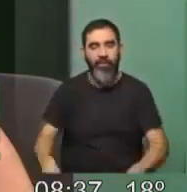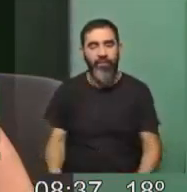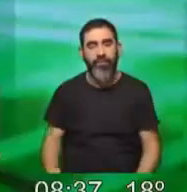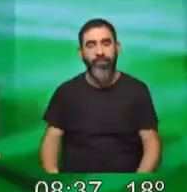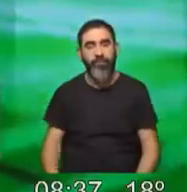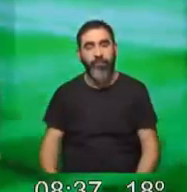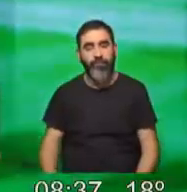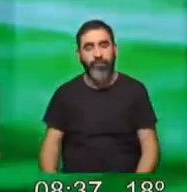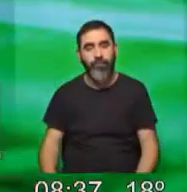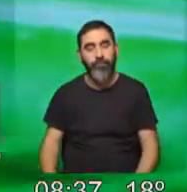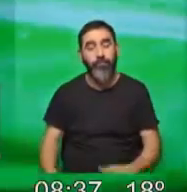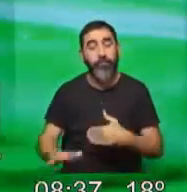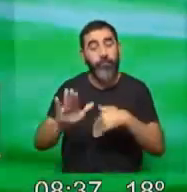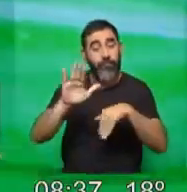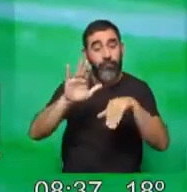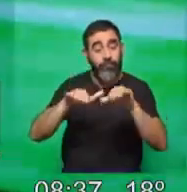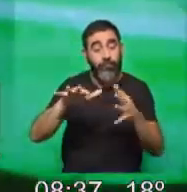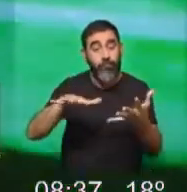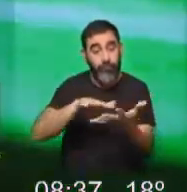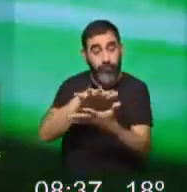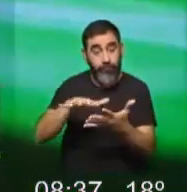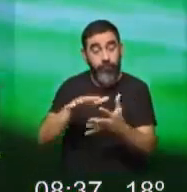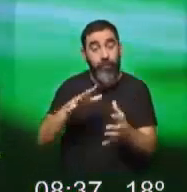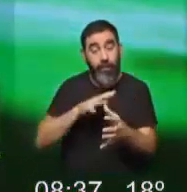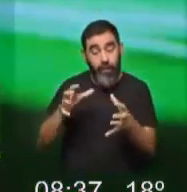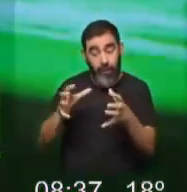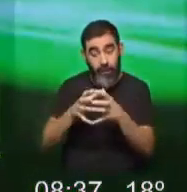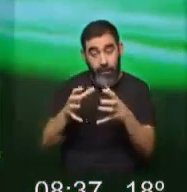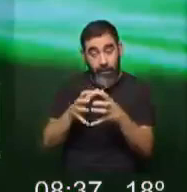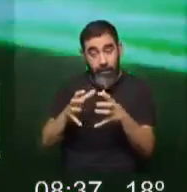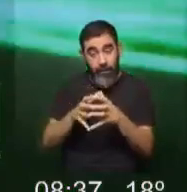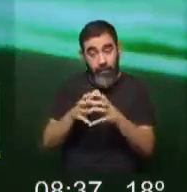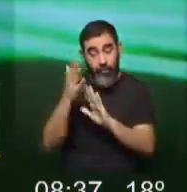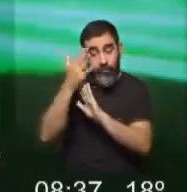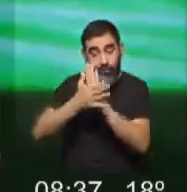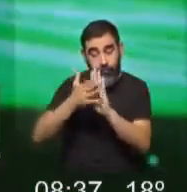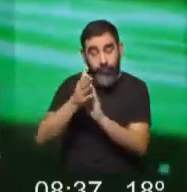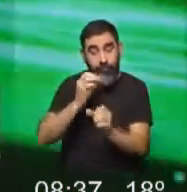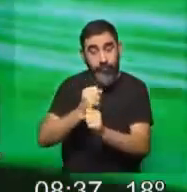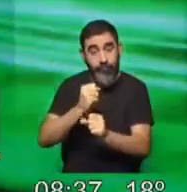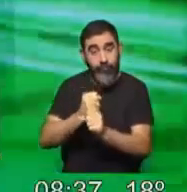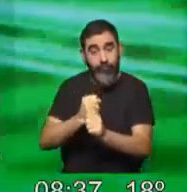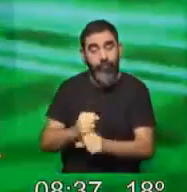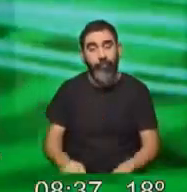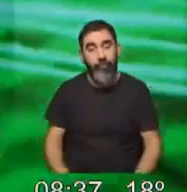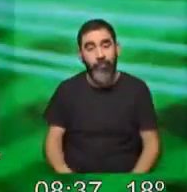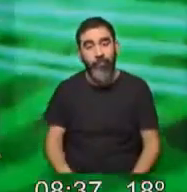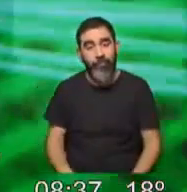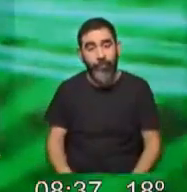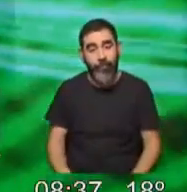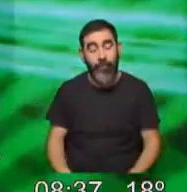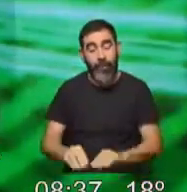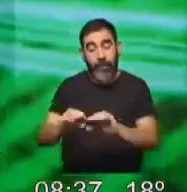CONAPES? La mayoría hay equipos itinerantes que trabajan en todo el país, entonces que trabajan